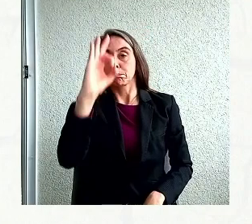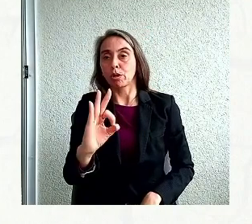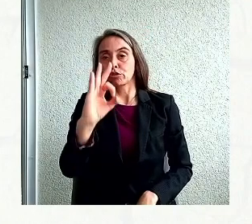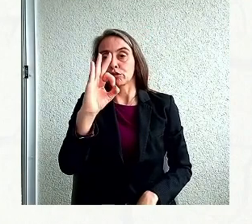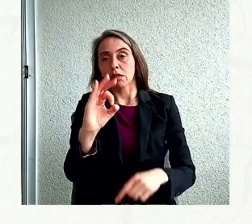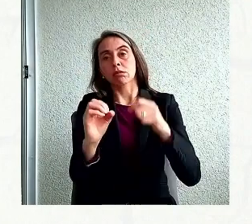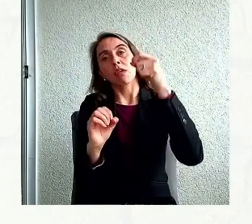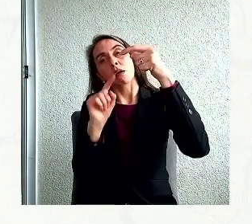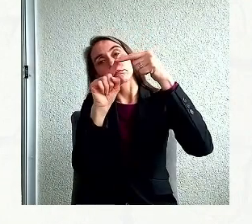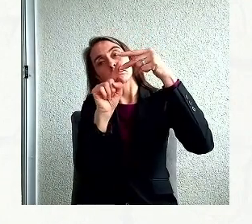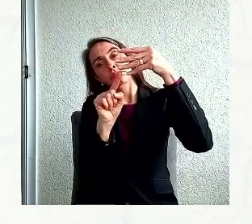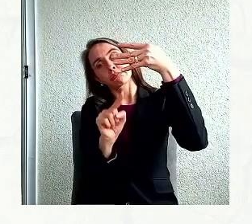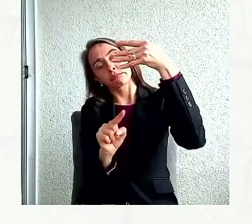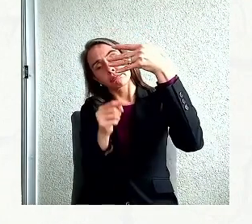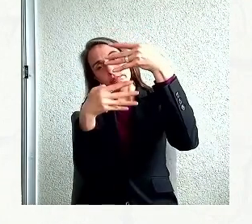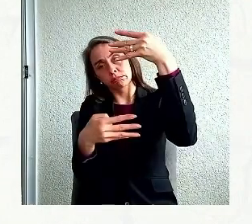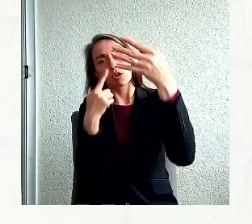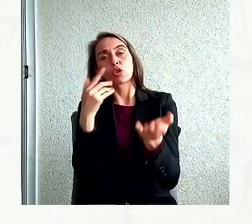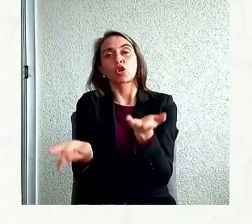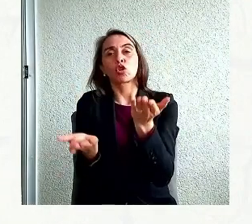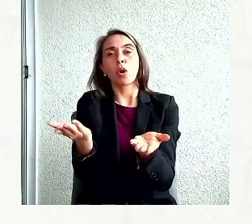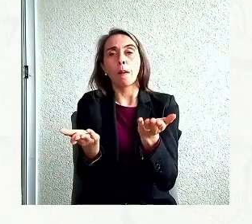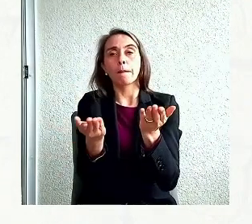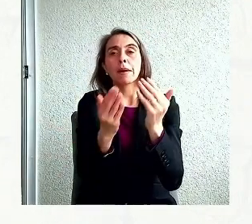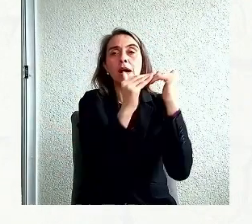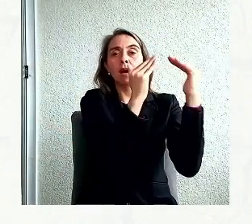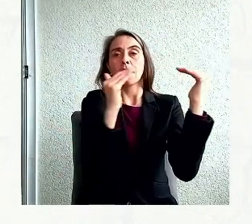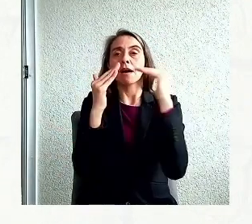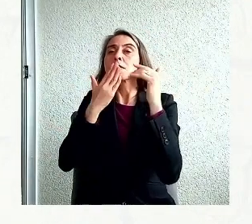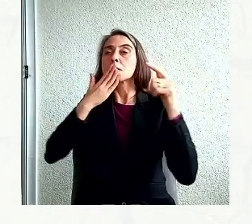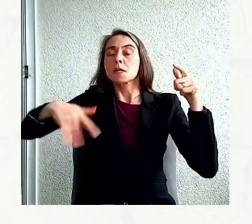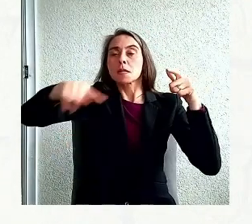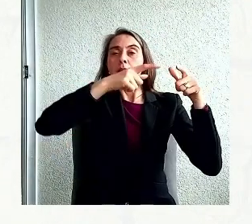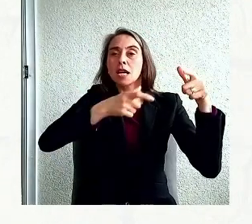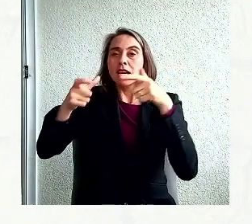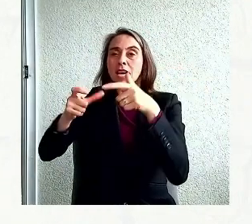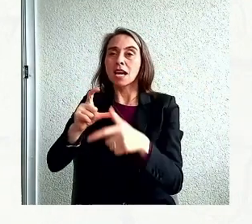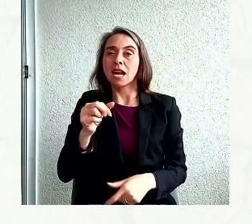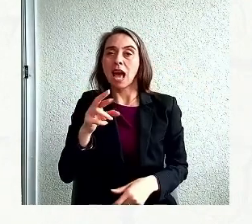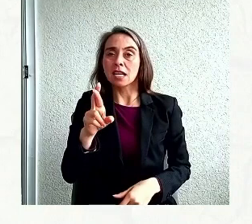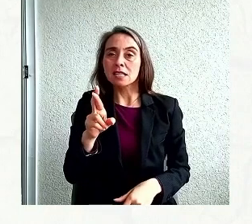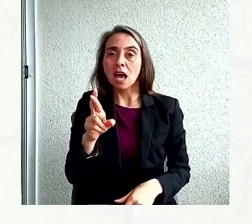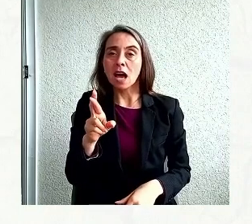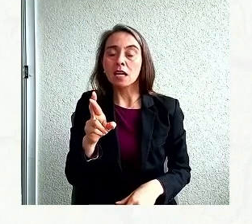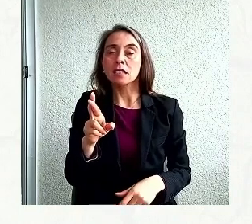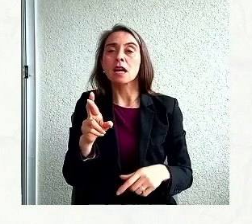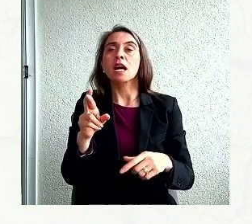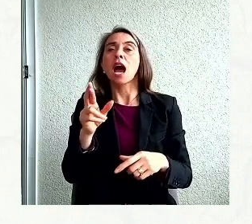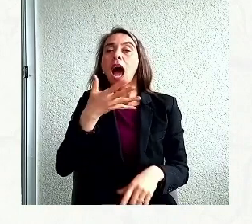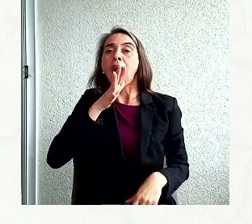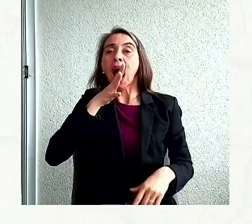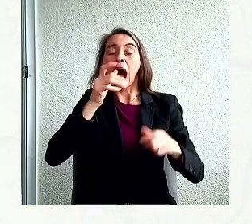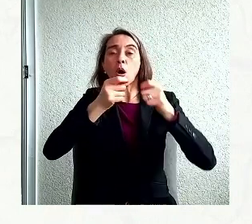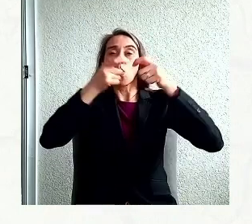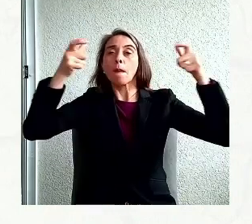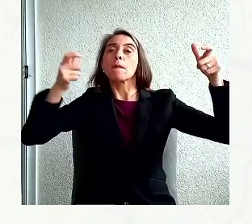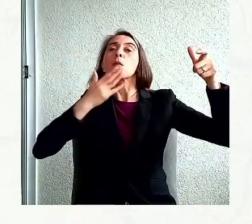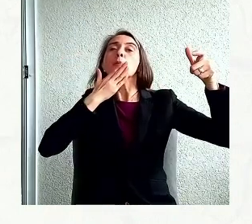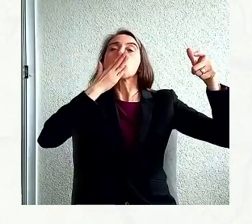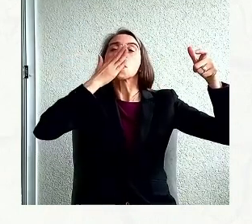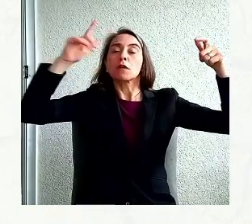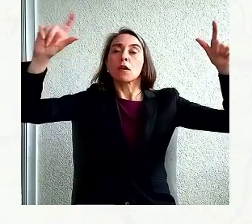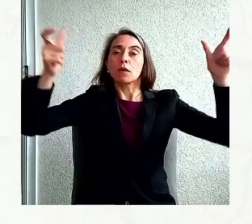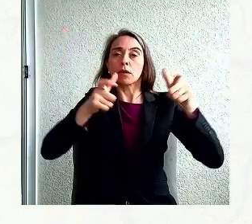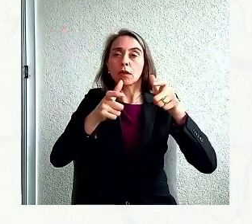agua en kilómetros cúbicos al año en el glaciar Olivares Alfa es 47% mayor que la que hay en el glaciar Bello. La radiación